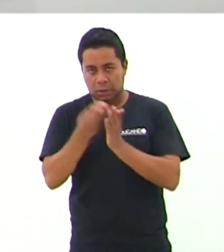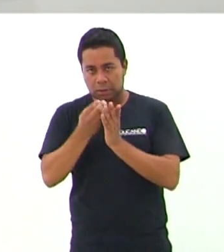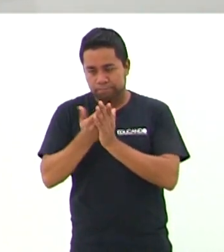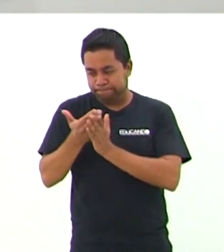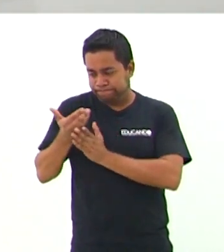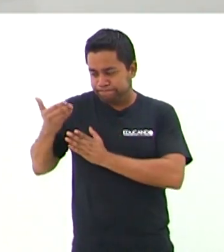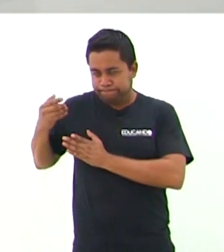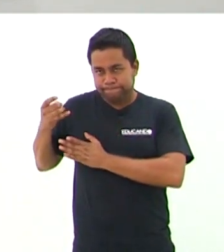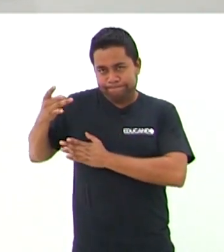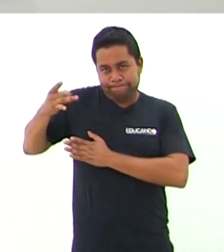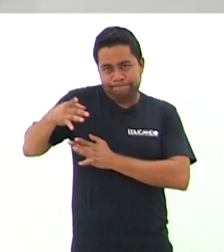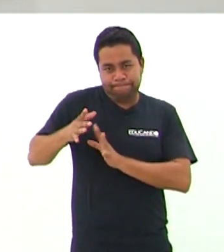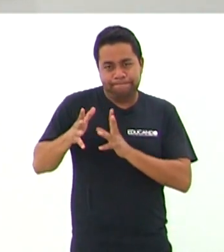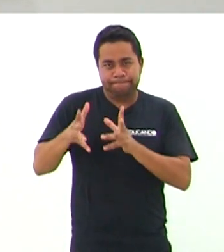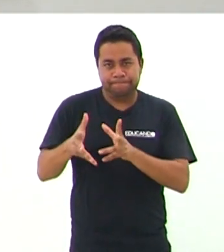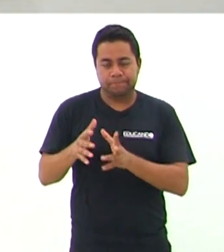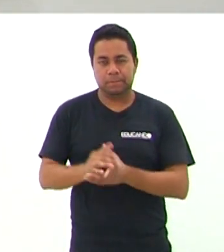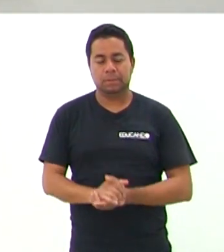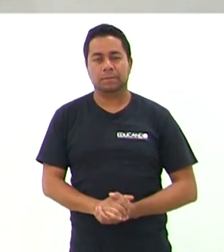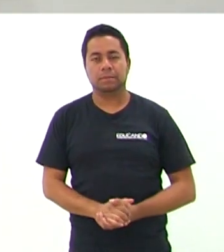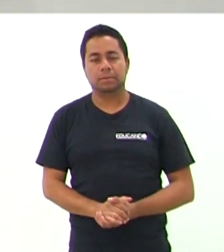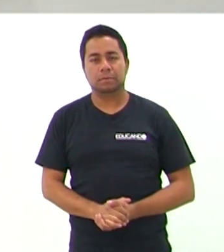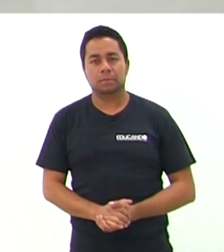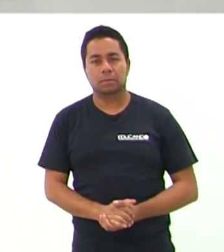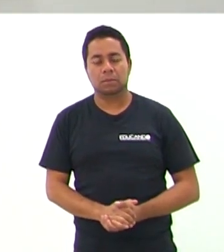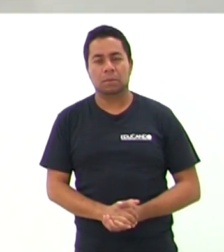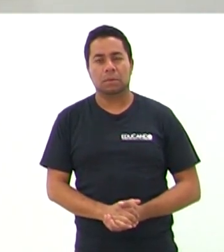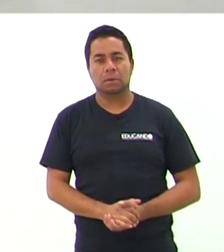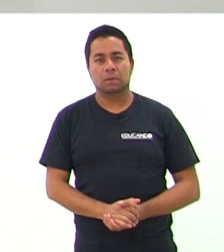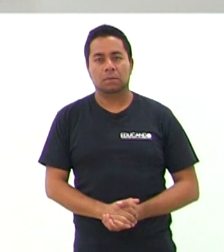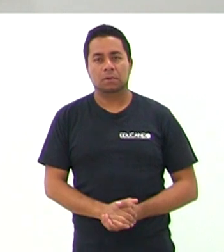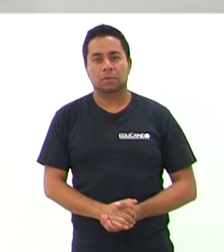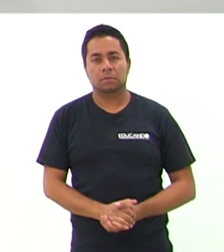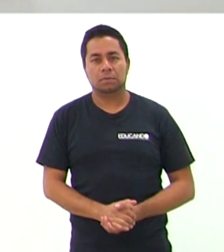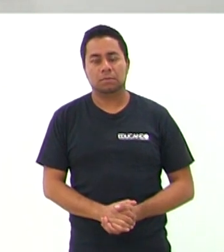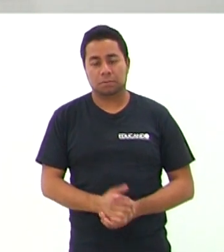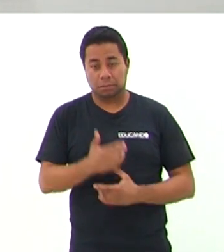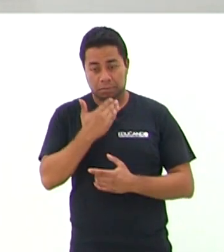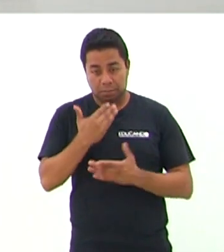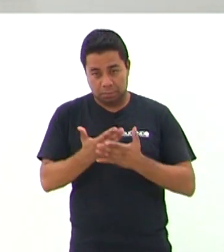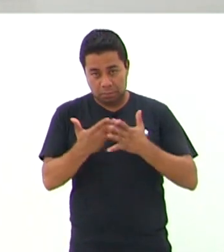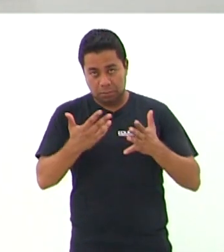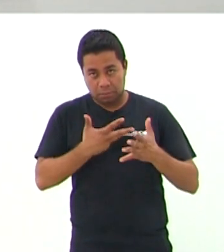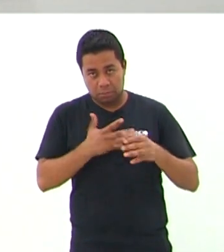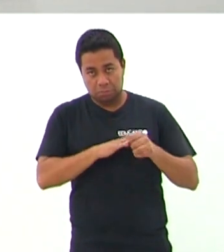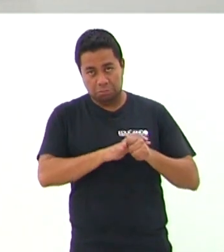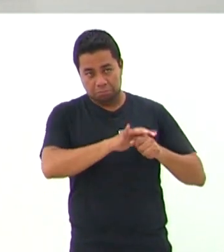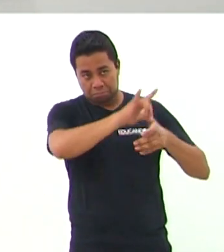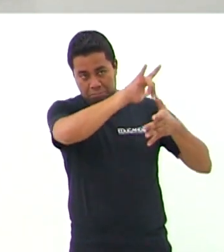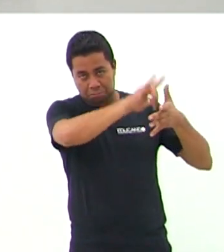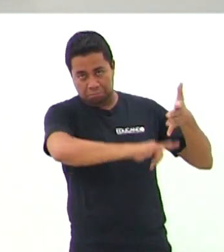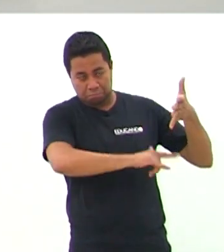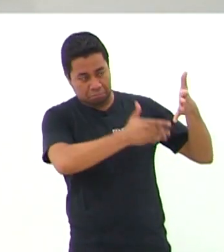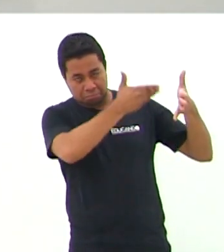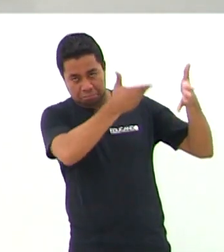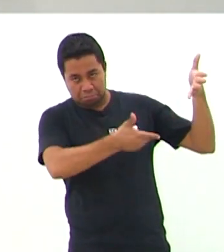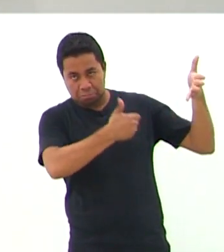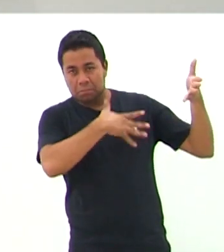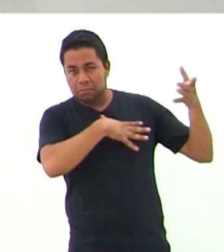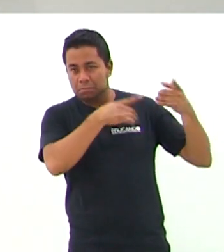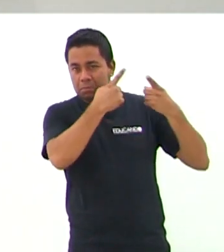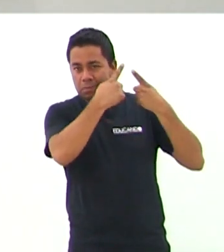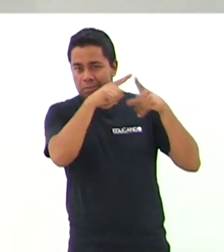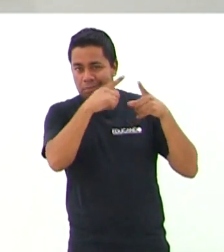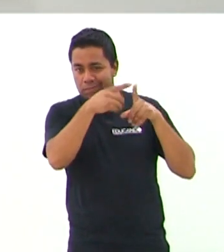Ahora, tenemos ya lo que es nuestra lámina y tenemos varias